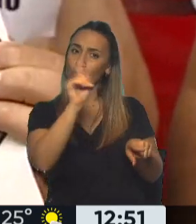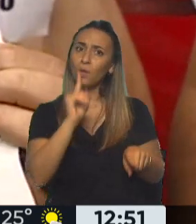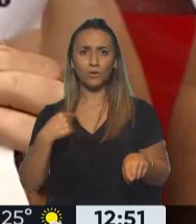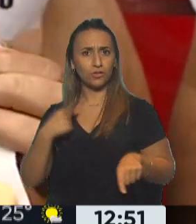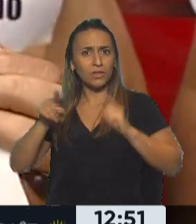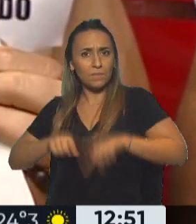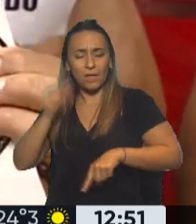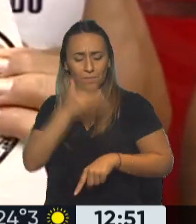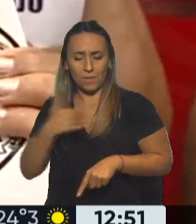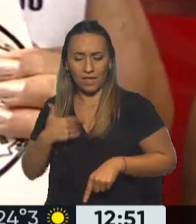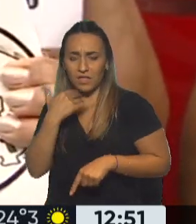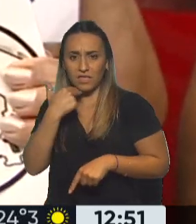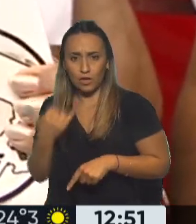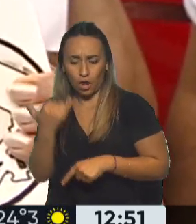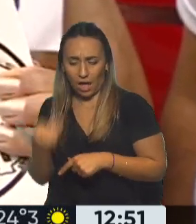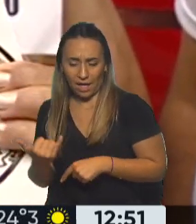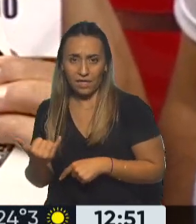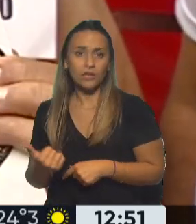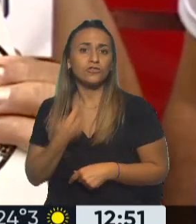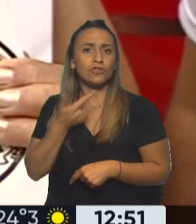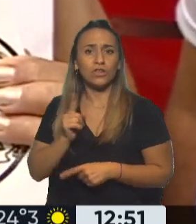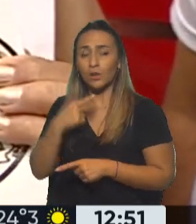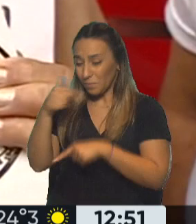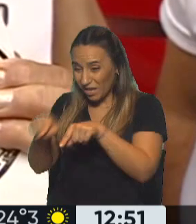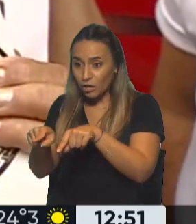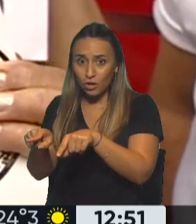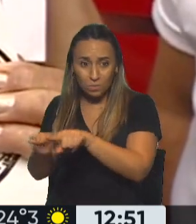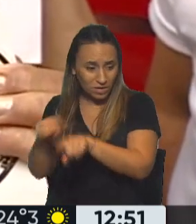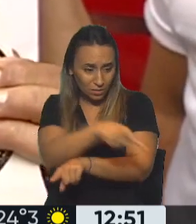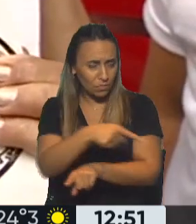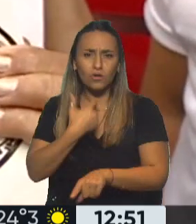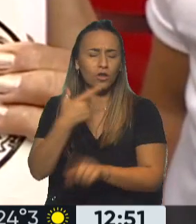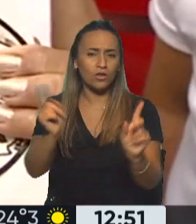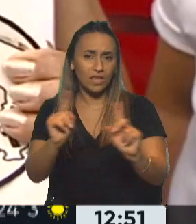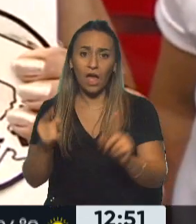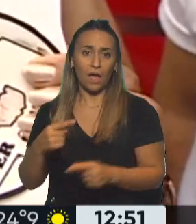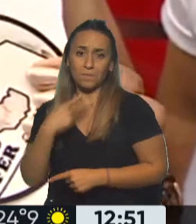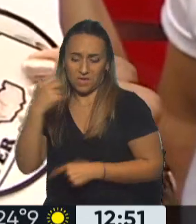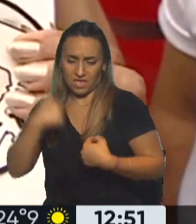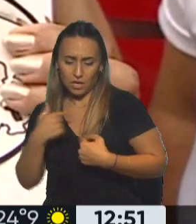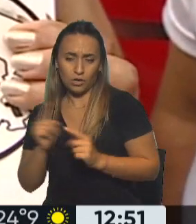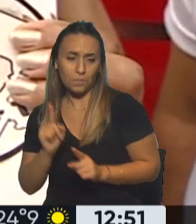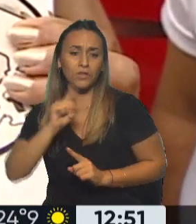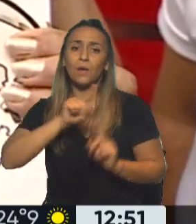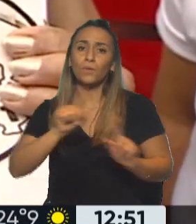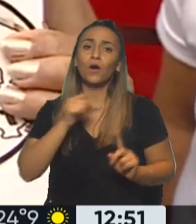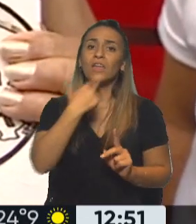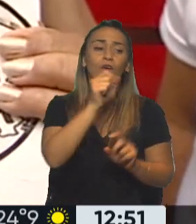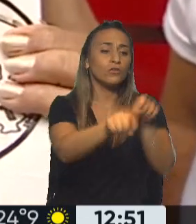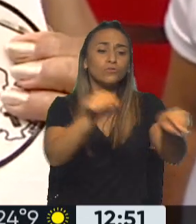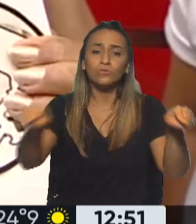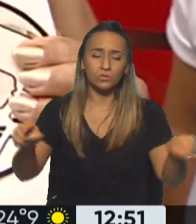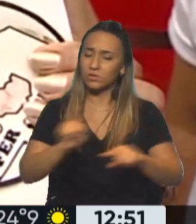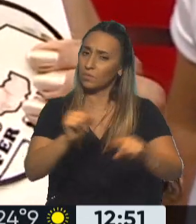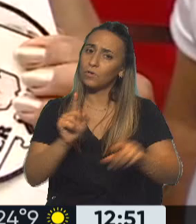de familia. Y no queremos que le pase esto a nuestros hijos, a ninguno de los nuestros. Ni a los nuestros, ni a los de ninguno de los que estamos acá, ni al mundo entero,